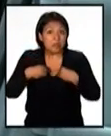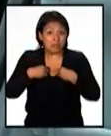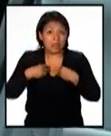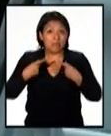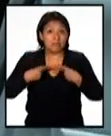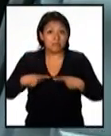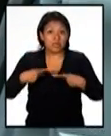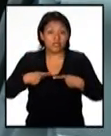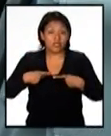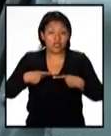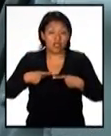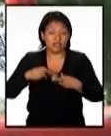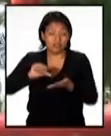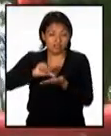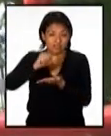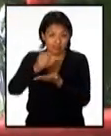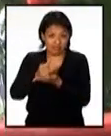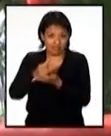personas de talla baja.